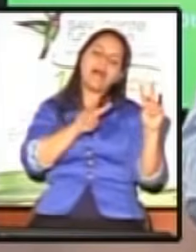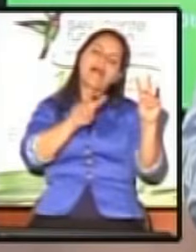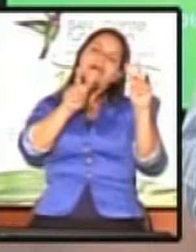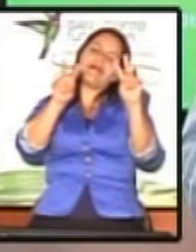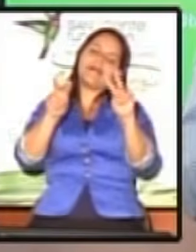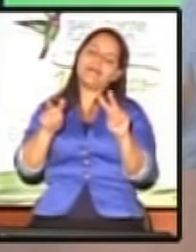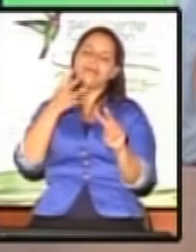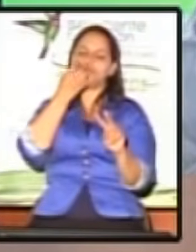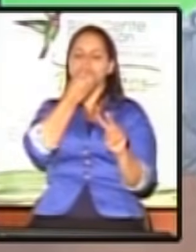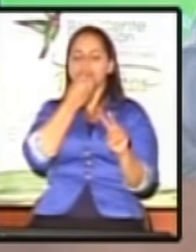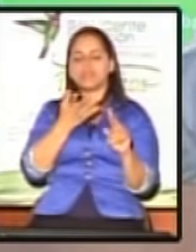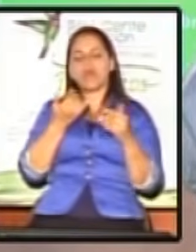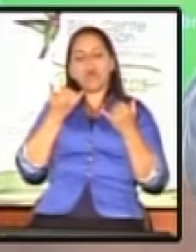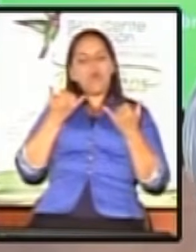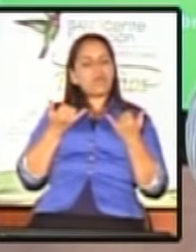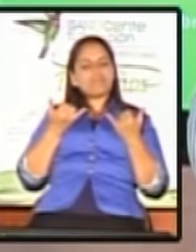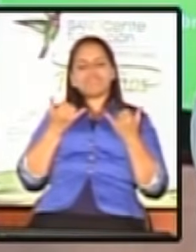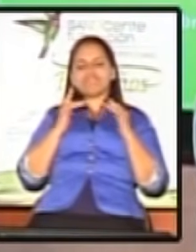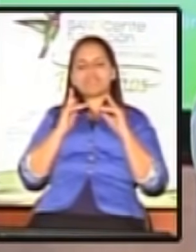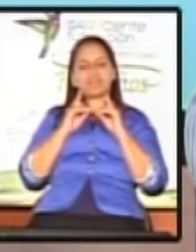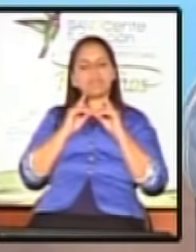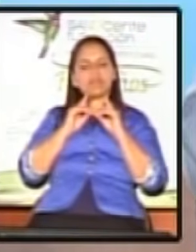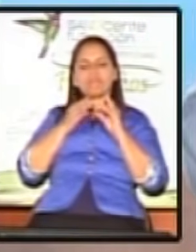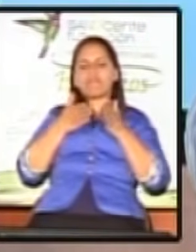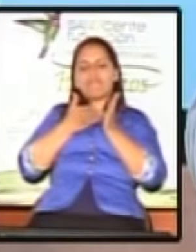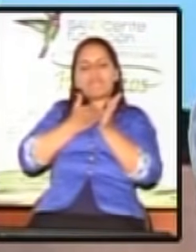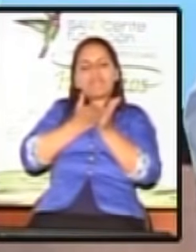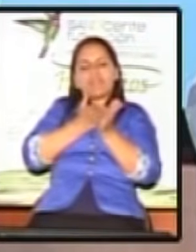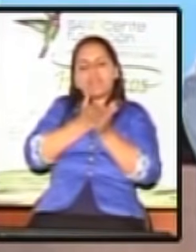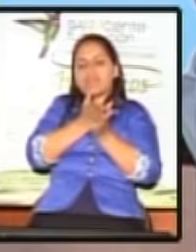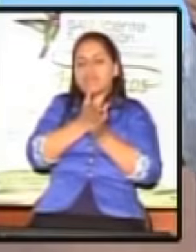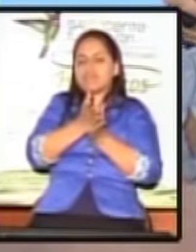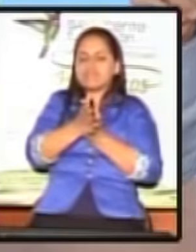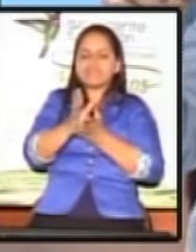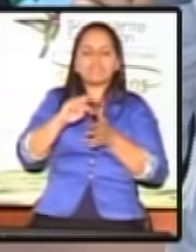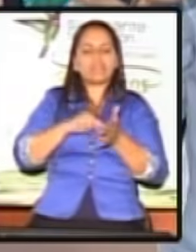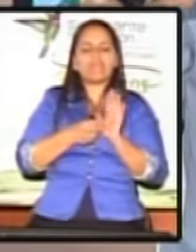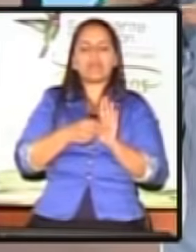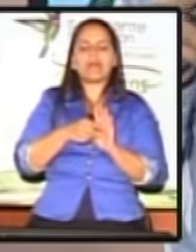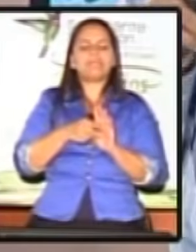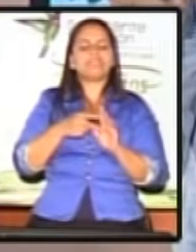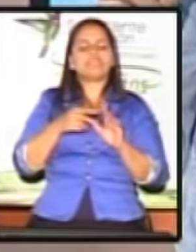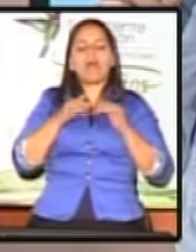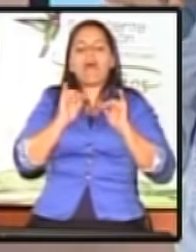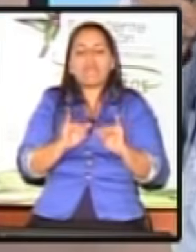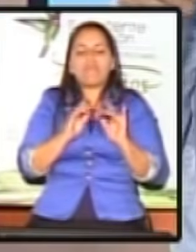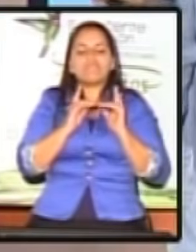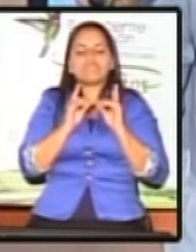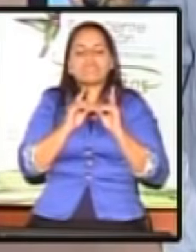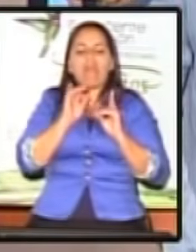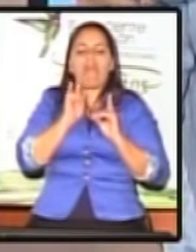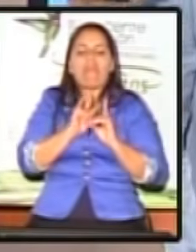la enfermedad avanza y nos postra, que es una palabra muy interesante, postrar, lo último,